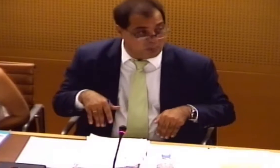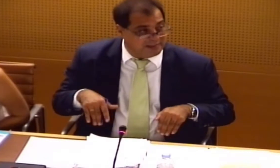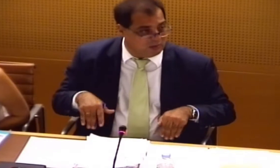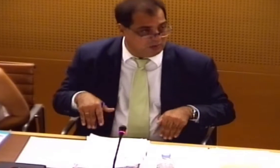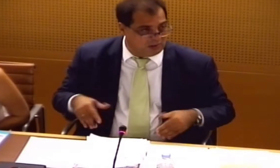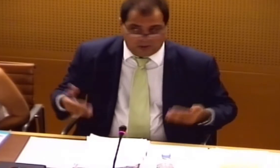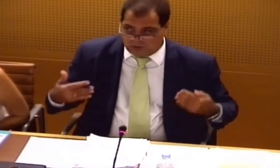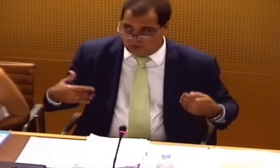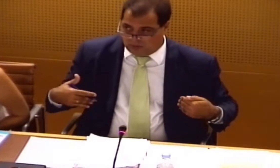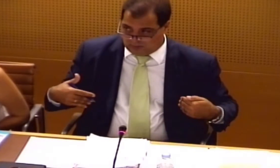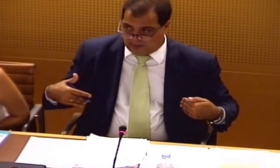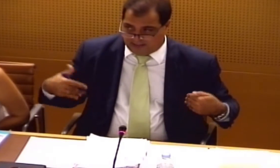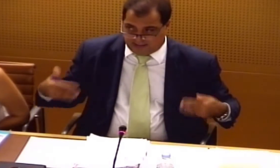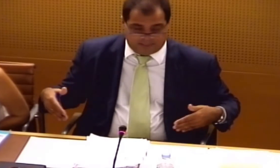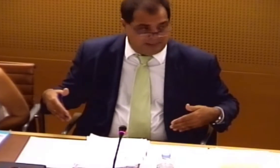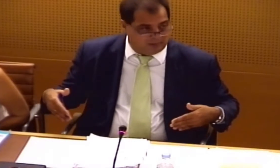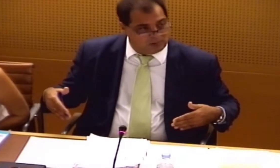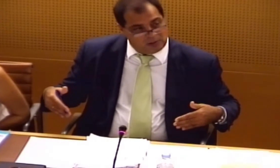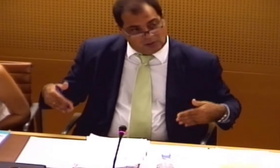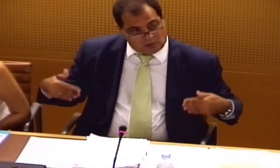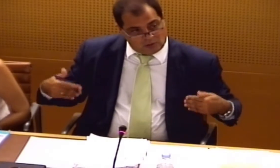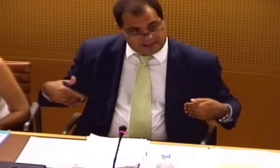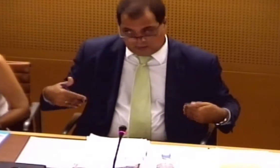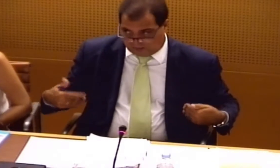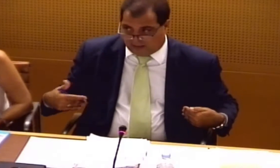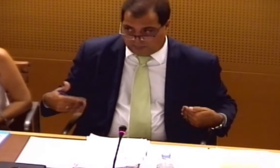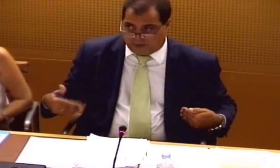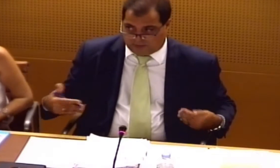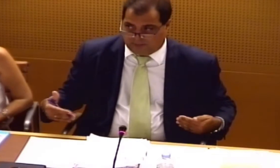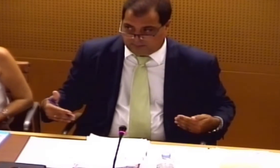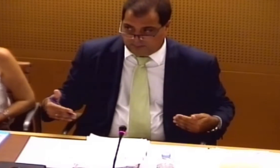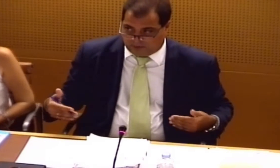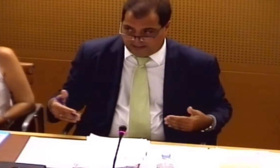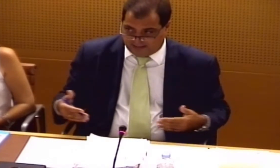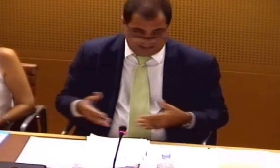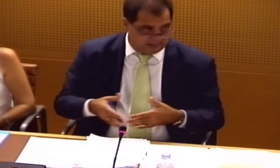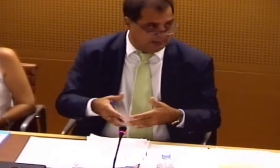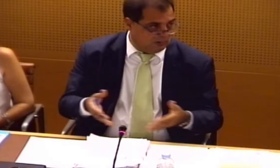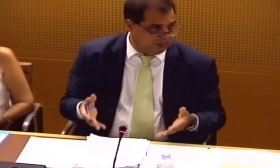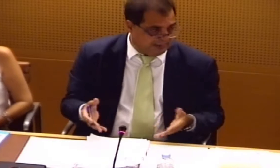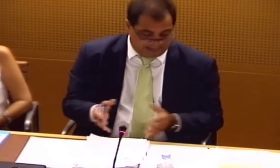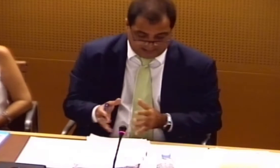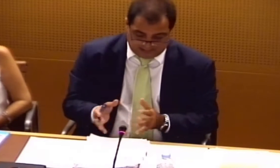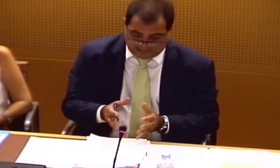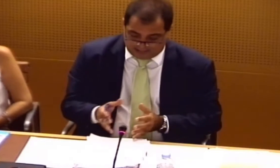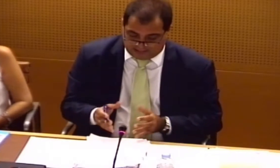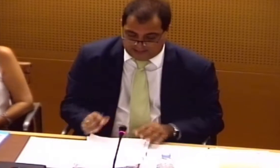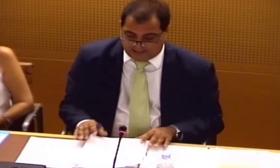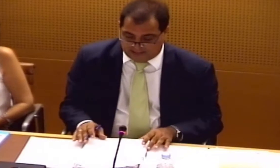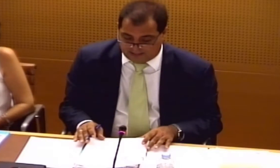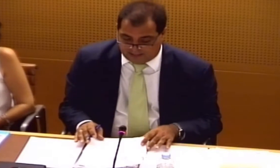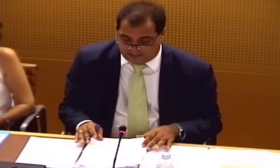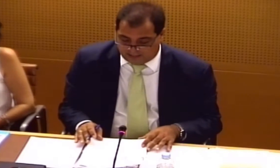van a ser acometidos en el siguiente pleno con créditos de la corporación, porque de alguna manera